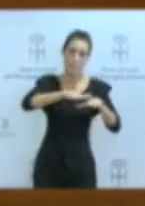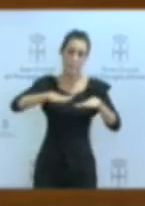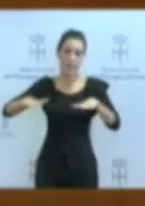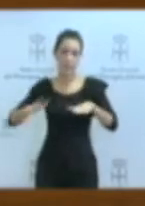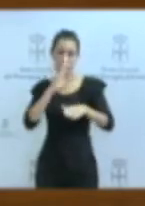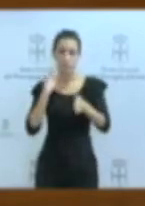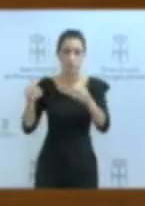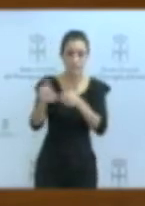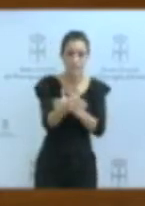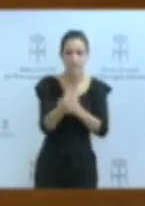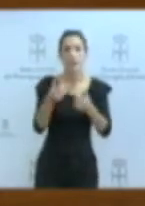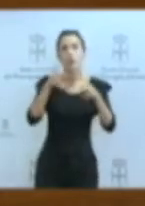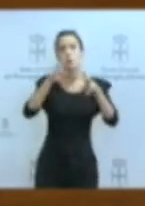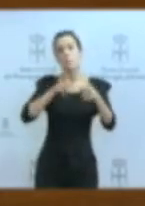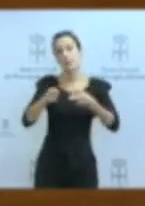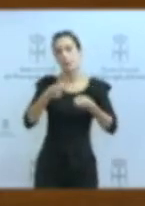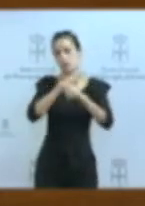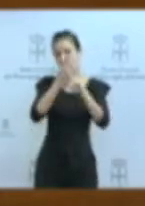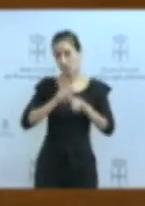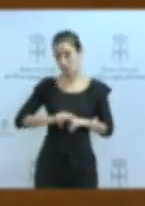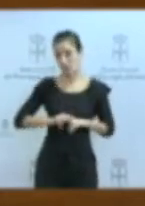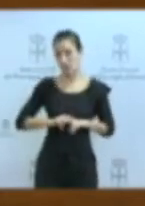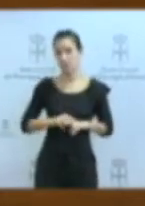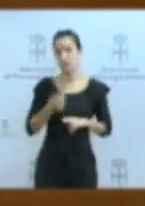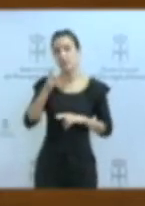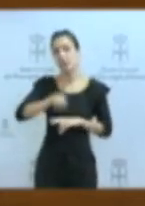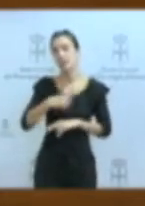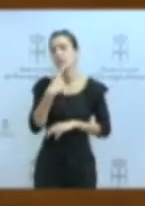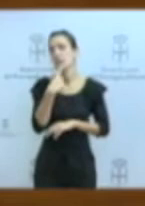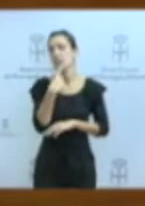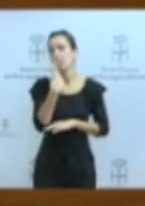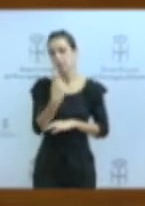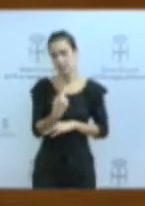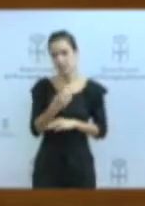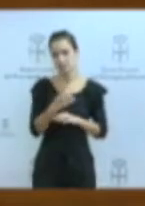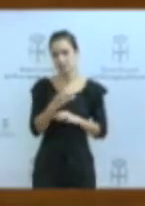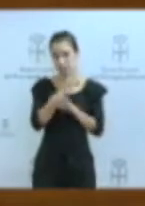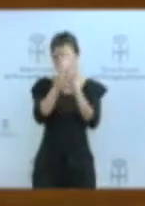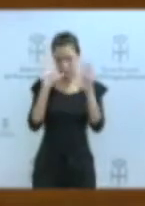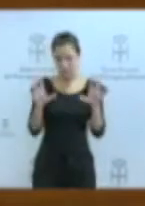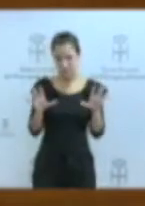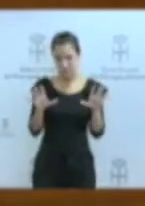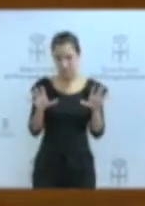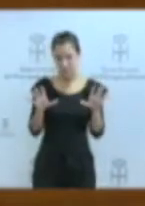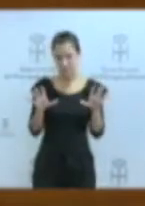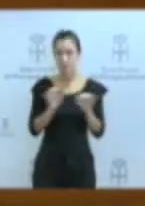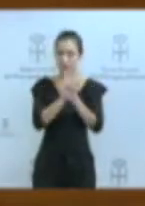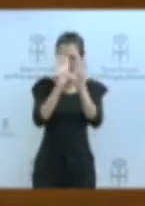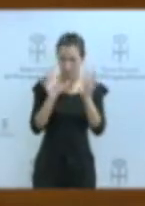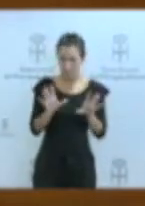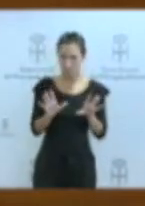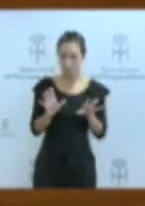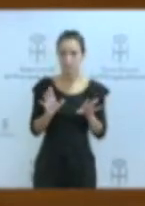hacía también, obviamente, en efecto, los parámetros que se incluyen